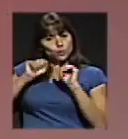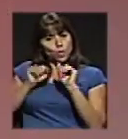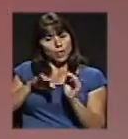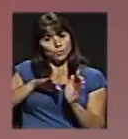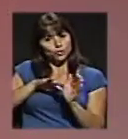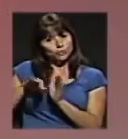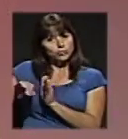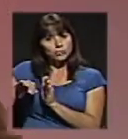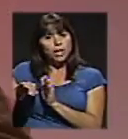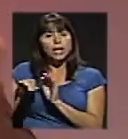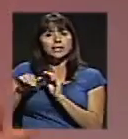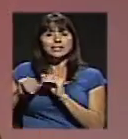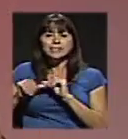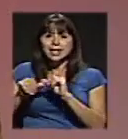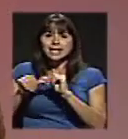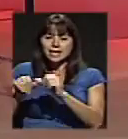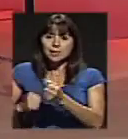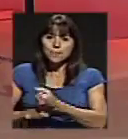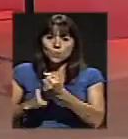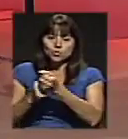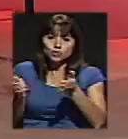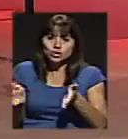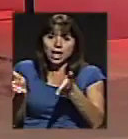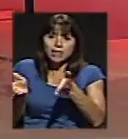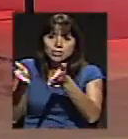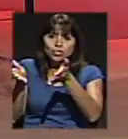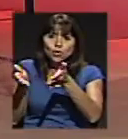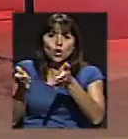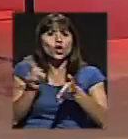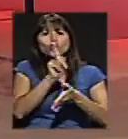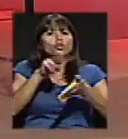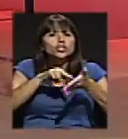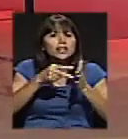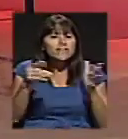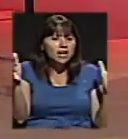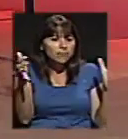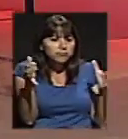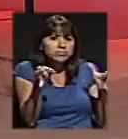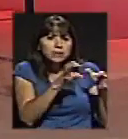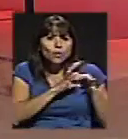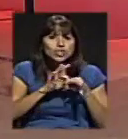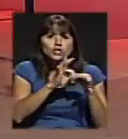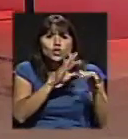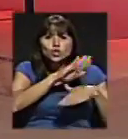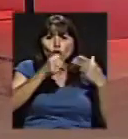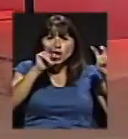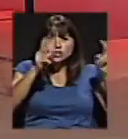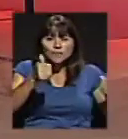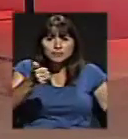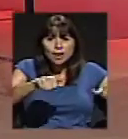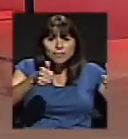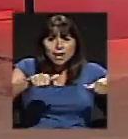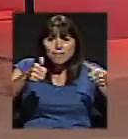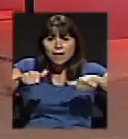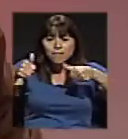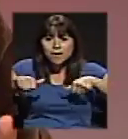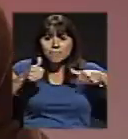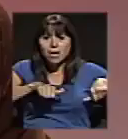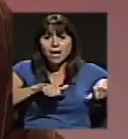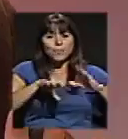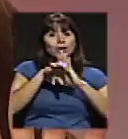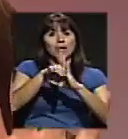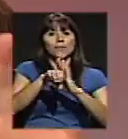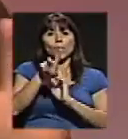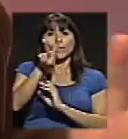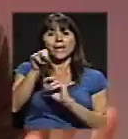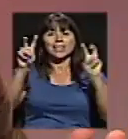de forma separada en el marco de una coalición. La coalición no es que hay que ponerse de acuerdo en todos los temas. Si hay 20 temas, te pones de